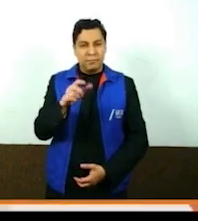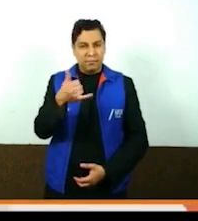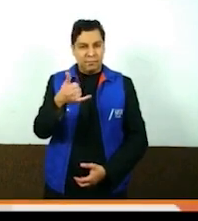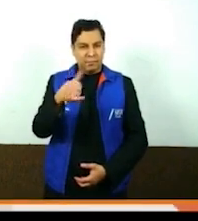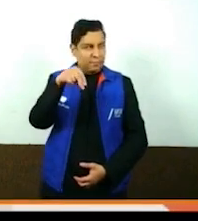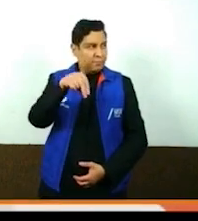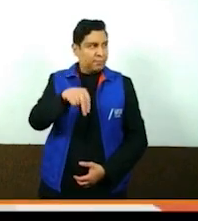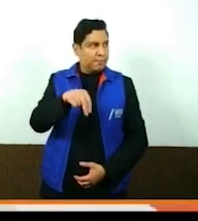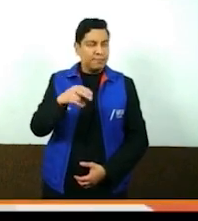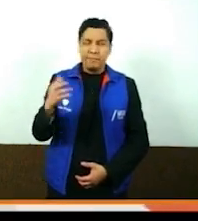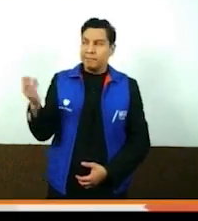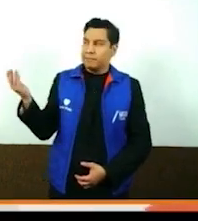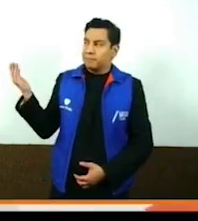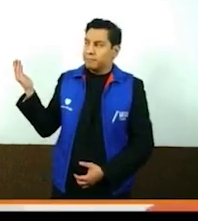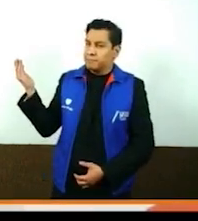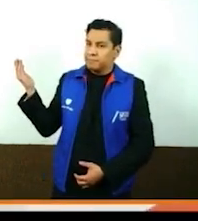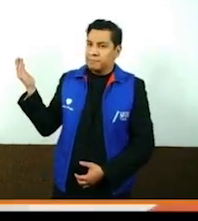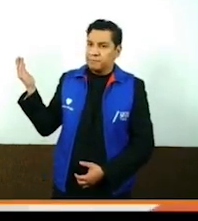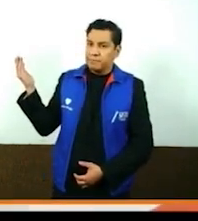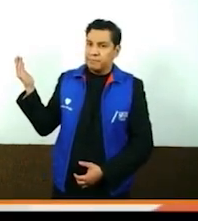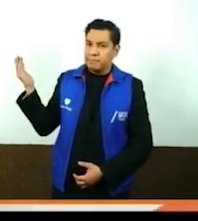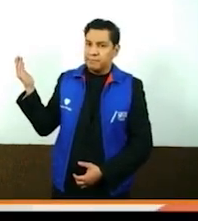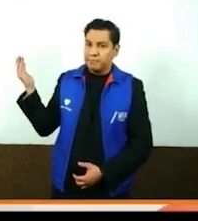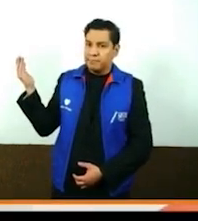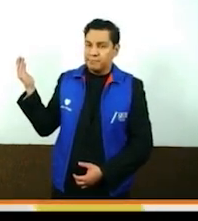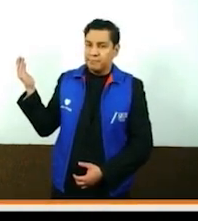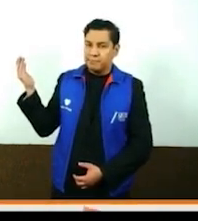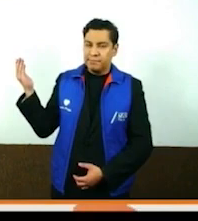Evelyn Vanessa Loredo Lara.